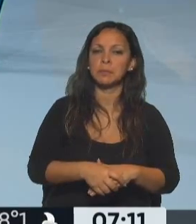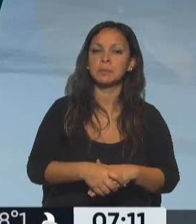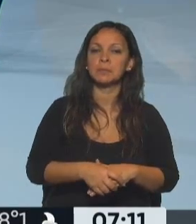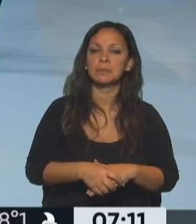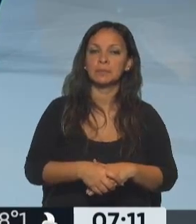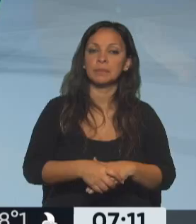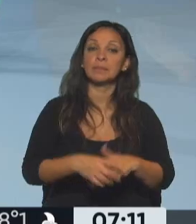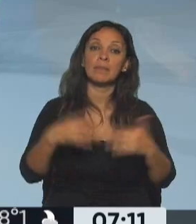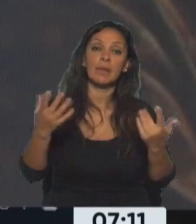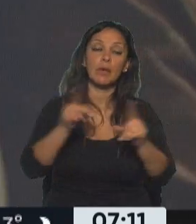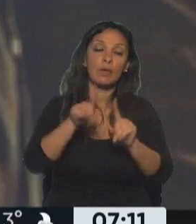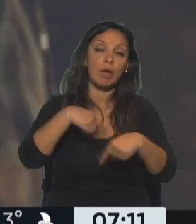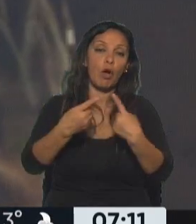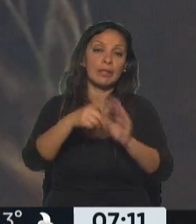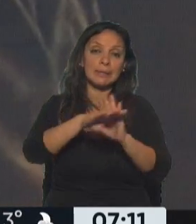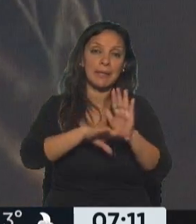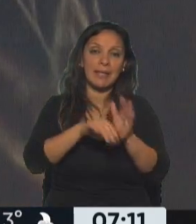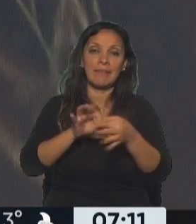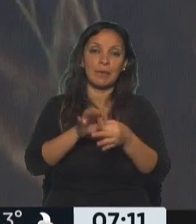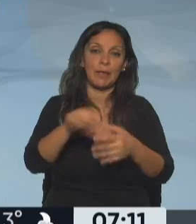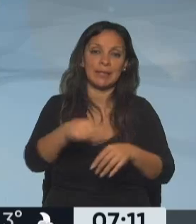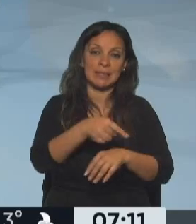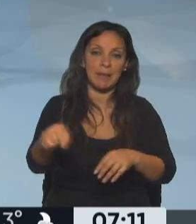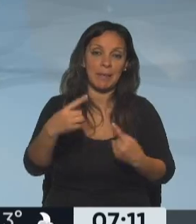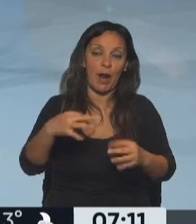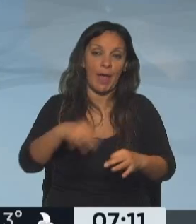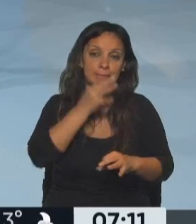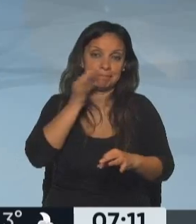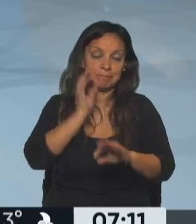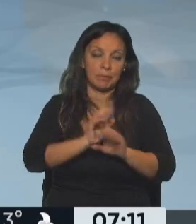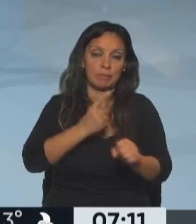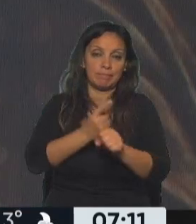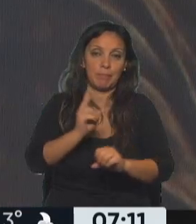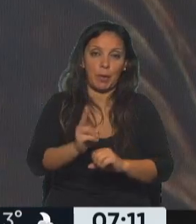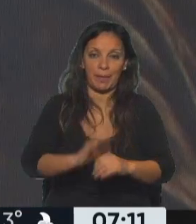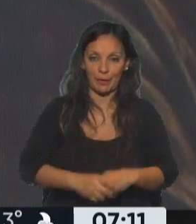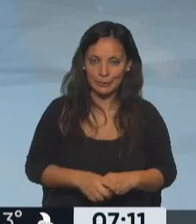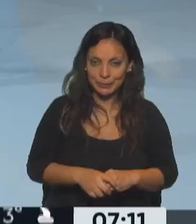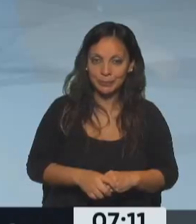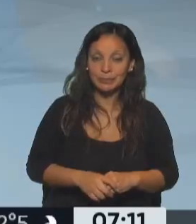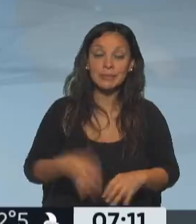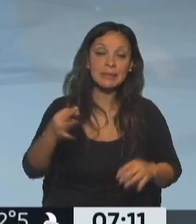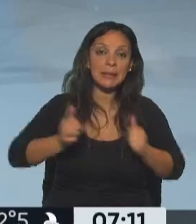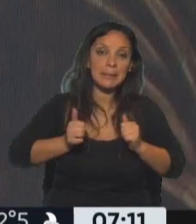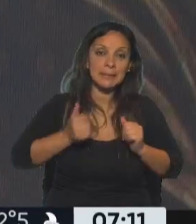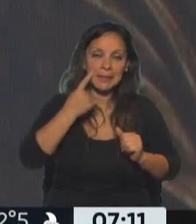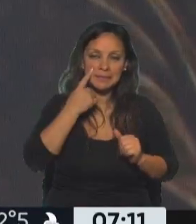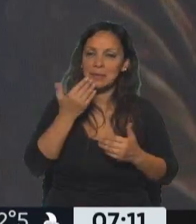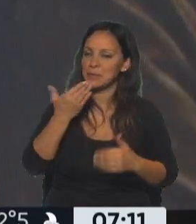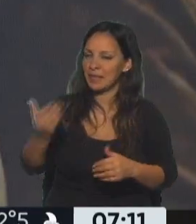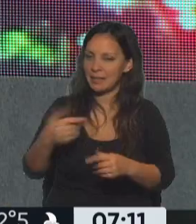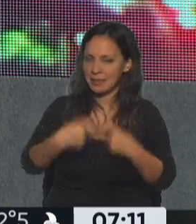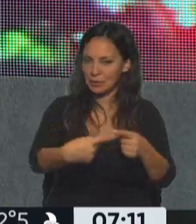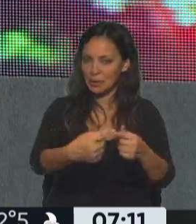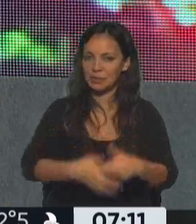limitaciones de esta semana, ¿no? Ya donde mucho no se puede hablar. No, mucho ya más. Habrá que esperar, Habrá que esperar. Gracias, Nasa.